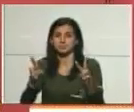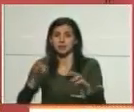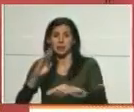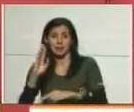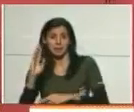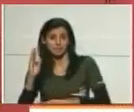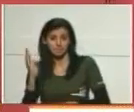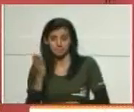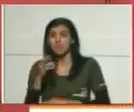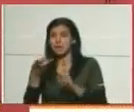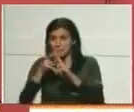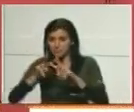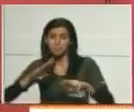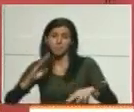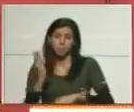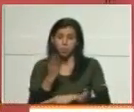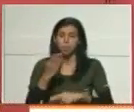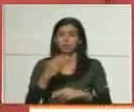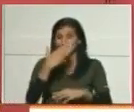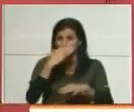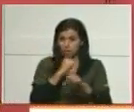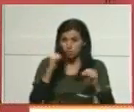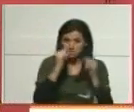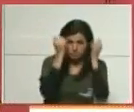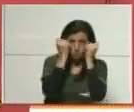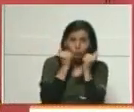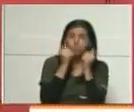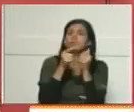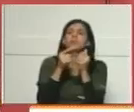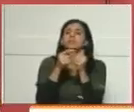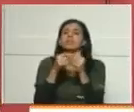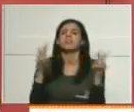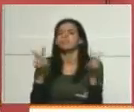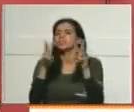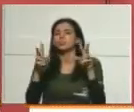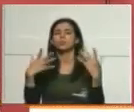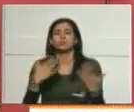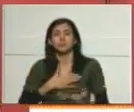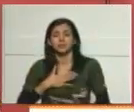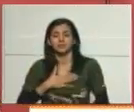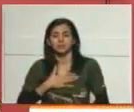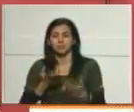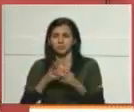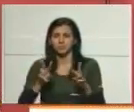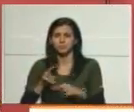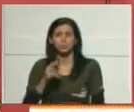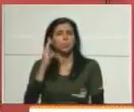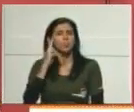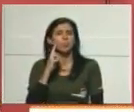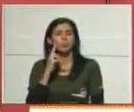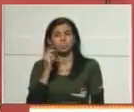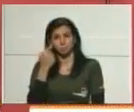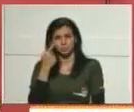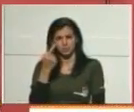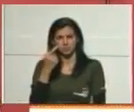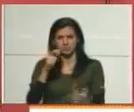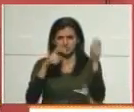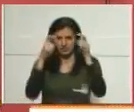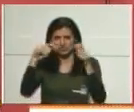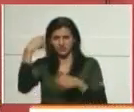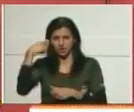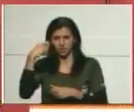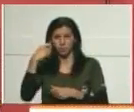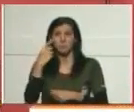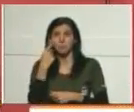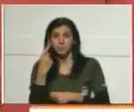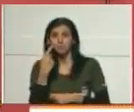terrorismo. Así la es. Paz, nuestra victoria es la paz. Bolívar decía en un video del comandante Chávez hoy que nuestro puerto es la